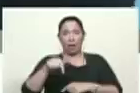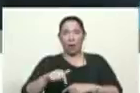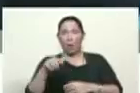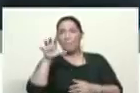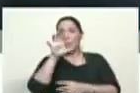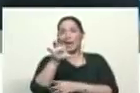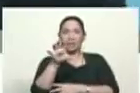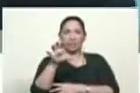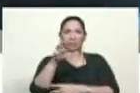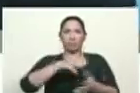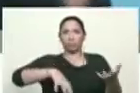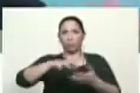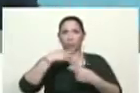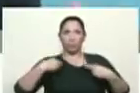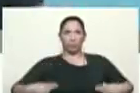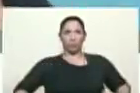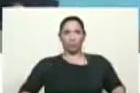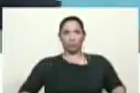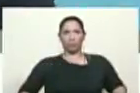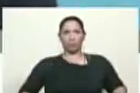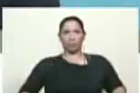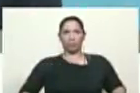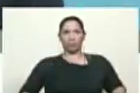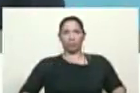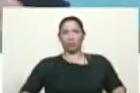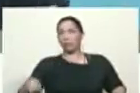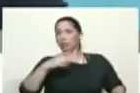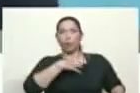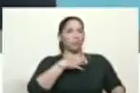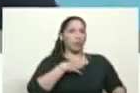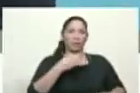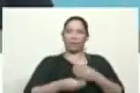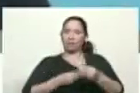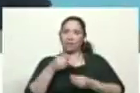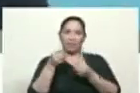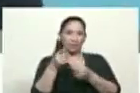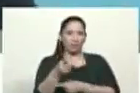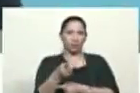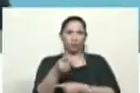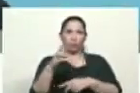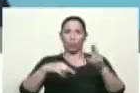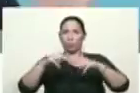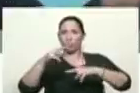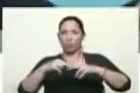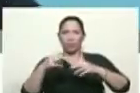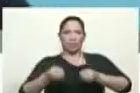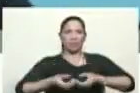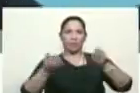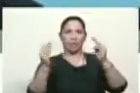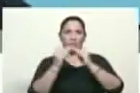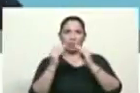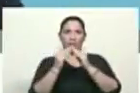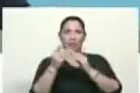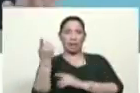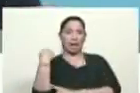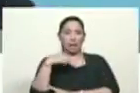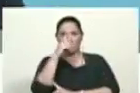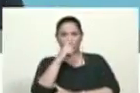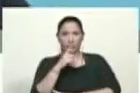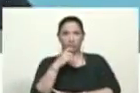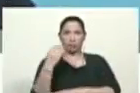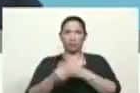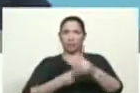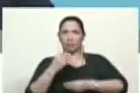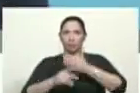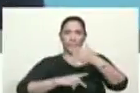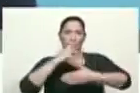humanitaria, destruido entre comillas, no puede hacer eso, no puede construir y entregar viviendas. El año pasado se realizó